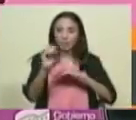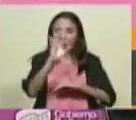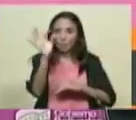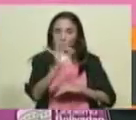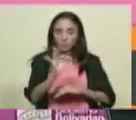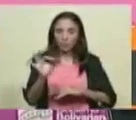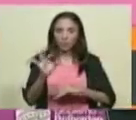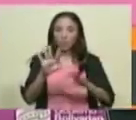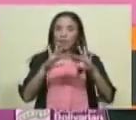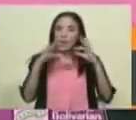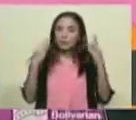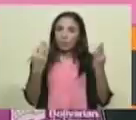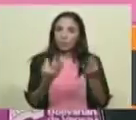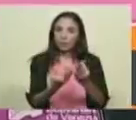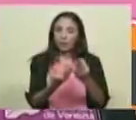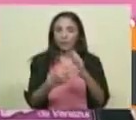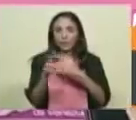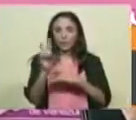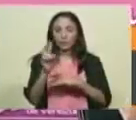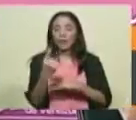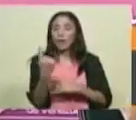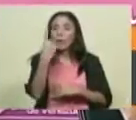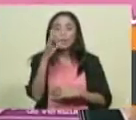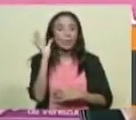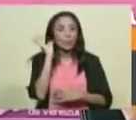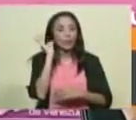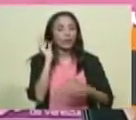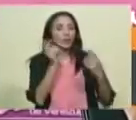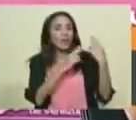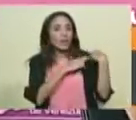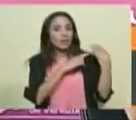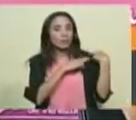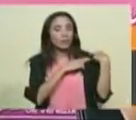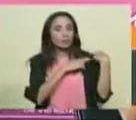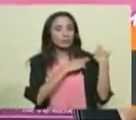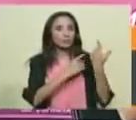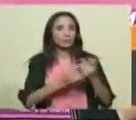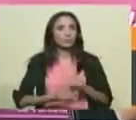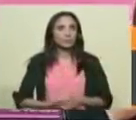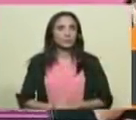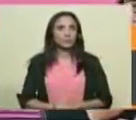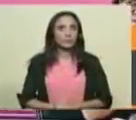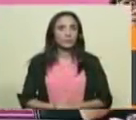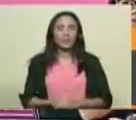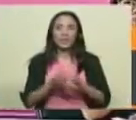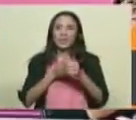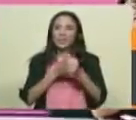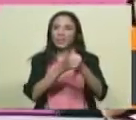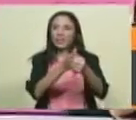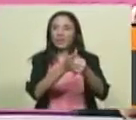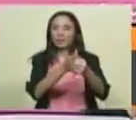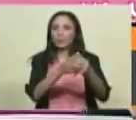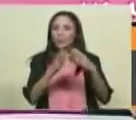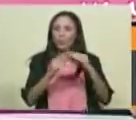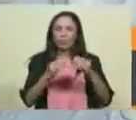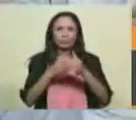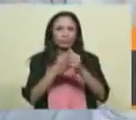Venezuela tienen una jefa, una mujer al frente, conduciendo, administrando,